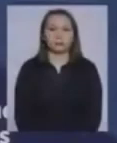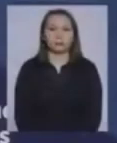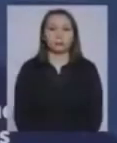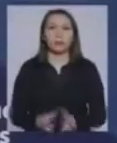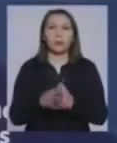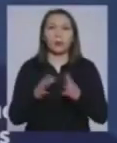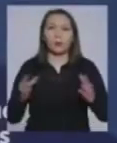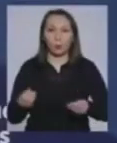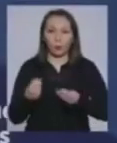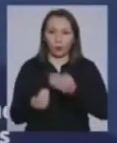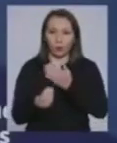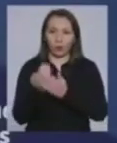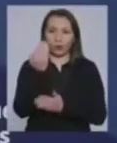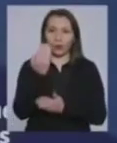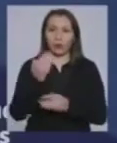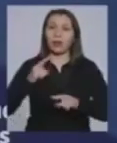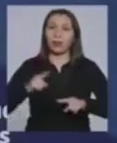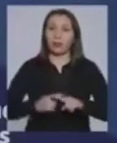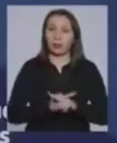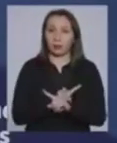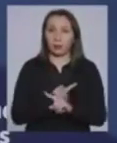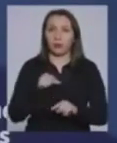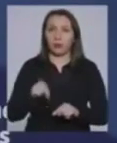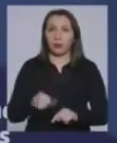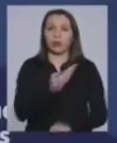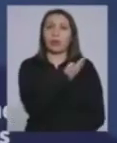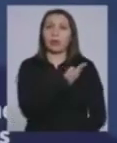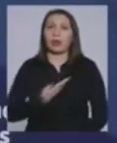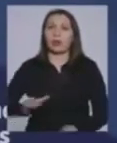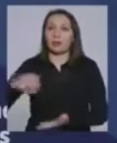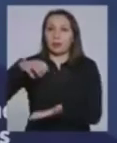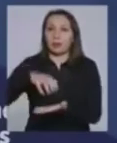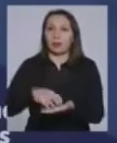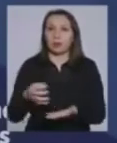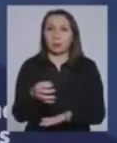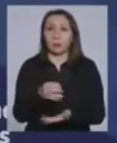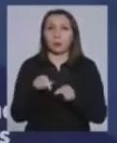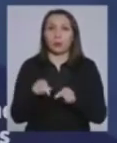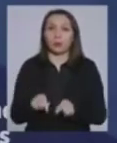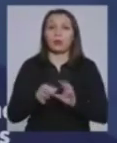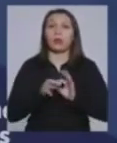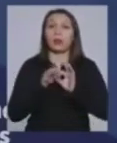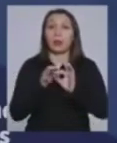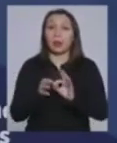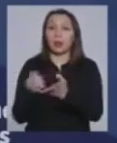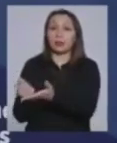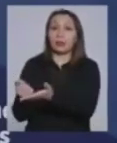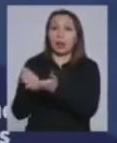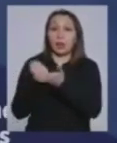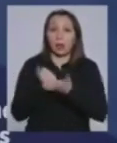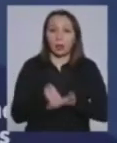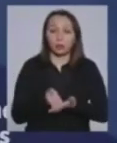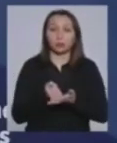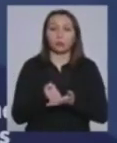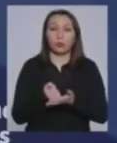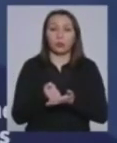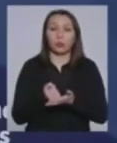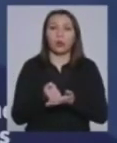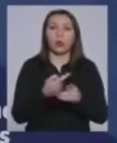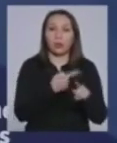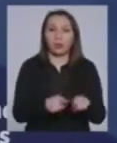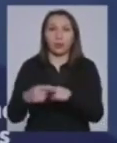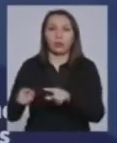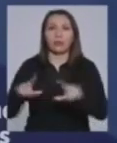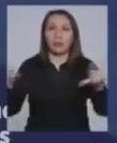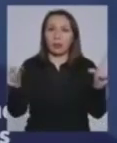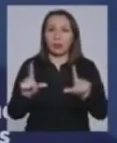Muy buenos días, nuevamente desde el Palacio de la Moneda y gracias a la cooperación de los canales